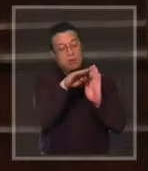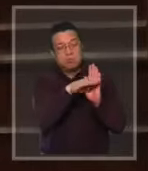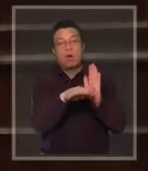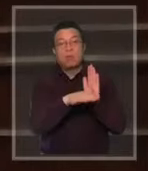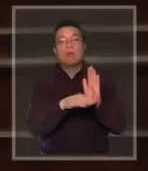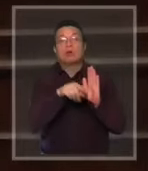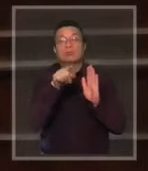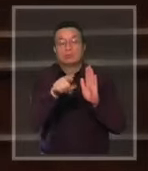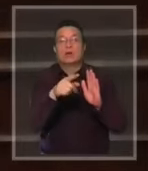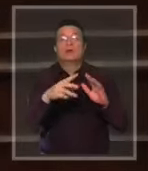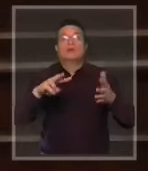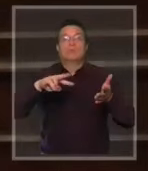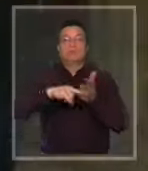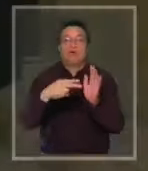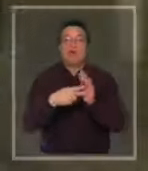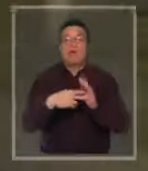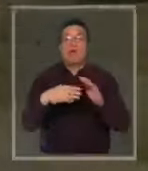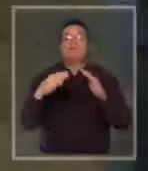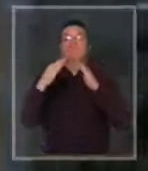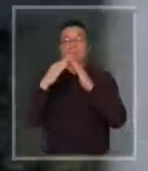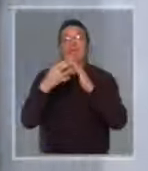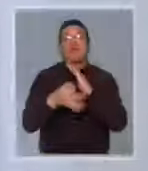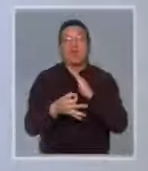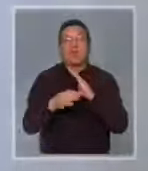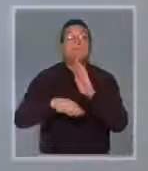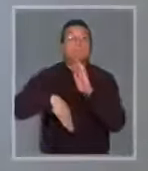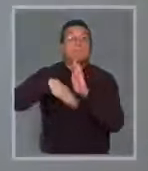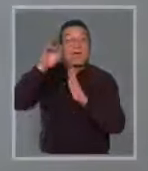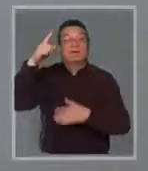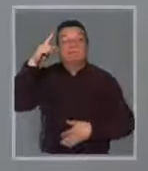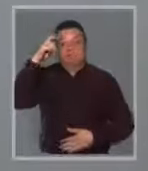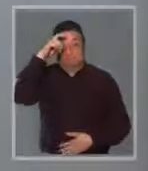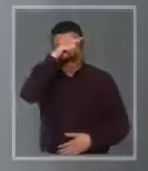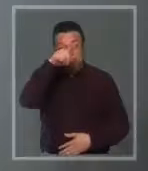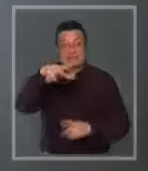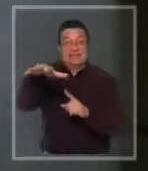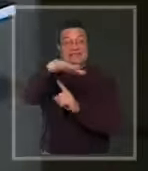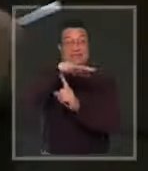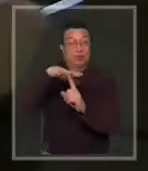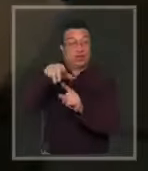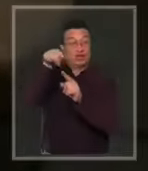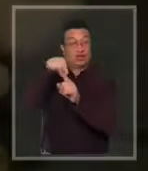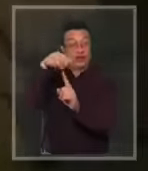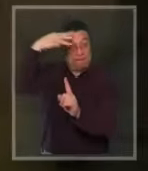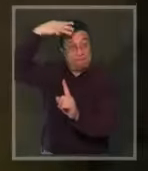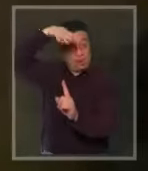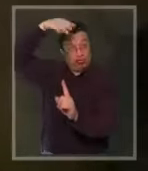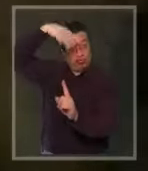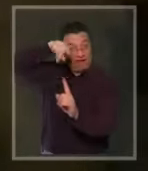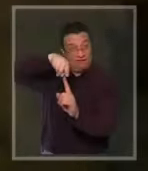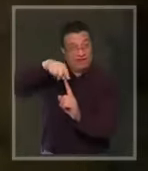desató una crisis en La Moneda y que complicaría aún más la situación judicial de Monsalve.